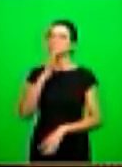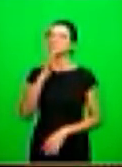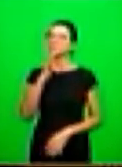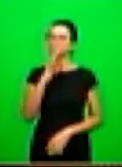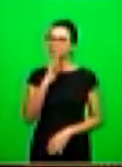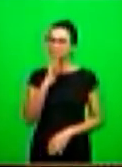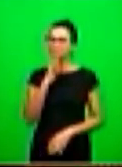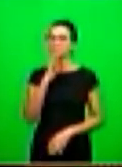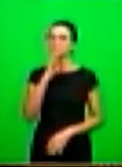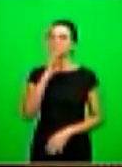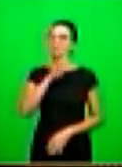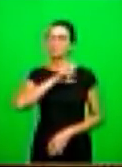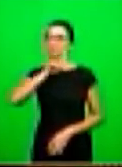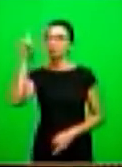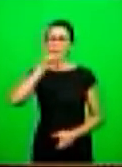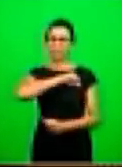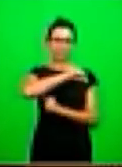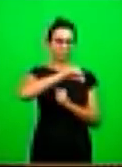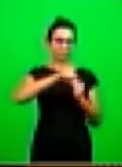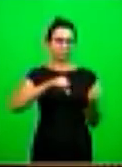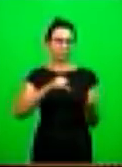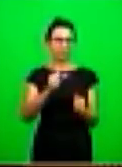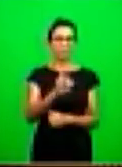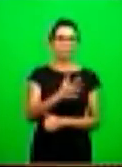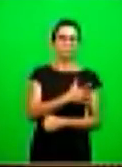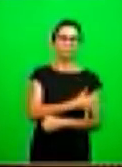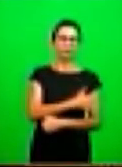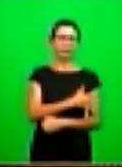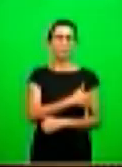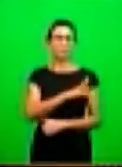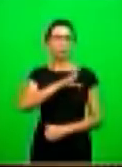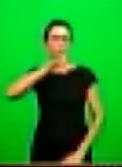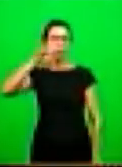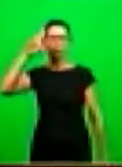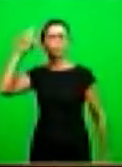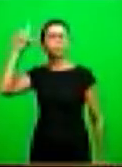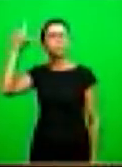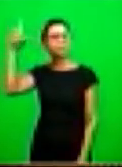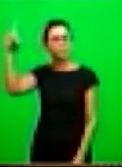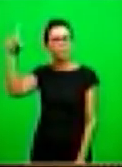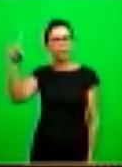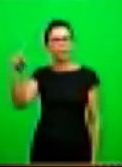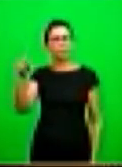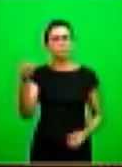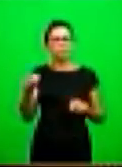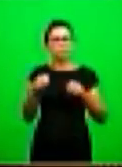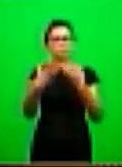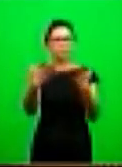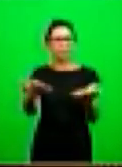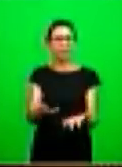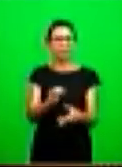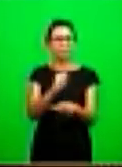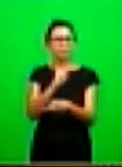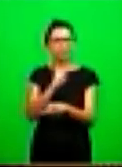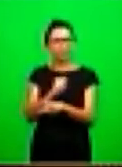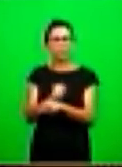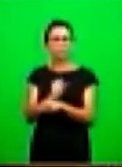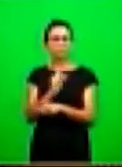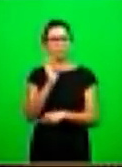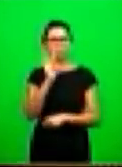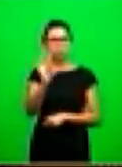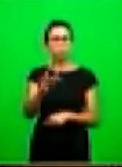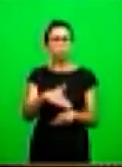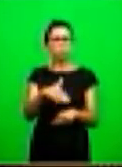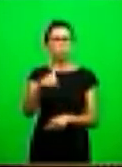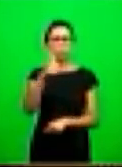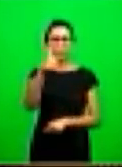iglesia, una voz que transforma, que da una nueva forma de vida, una voz que trae al hombre una expectativa de una vida mejor, de